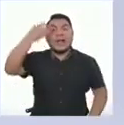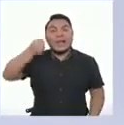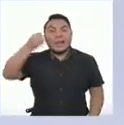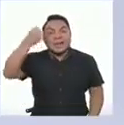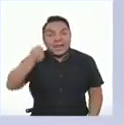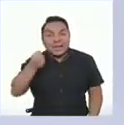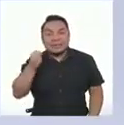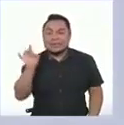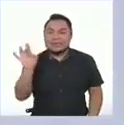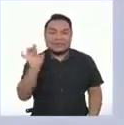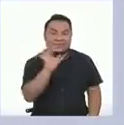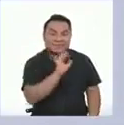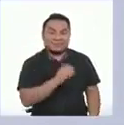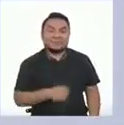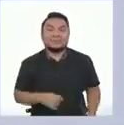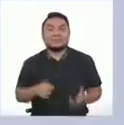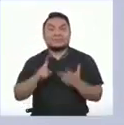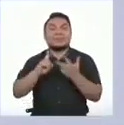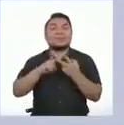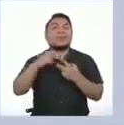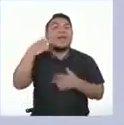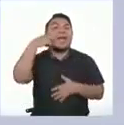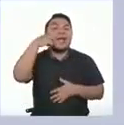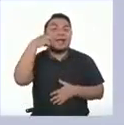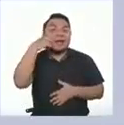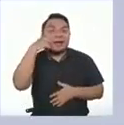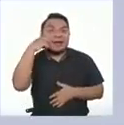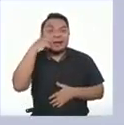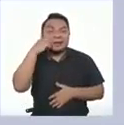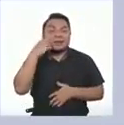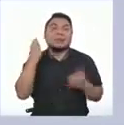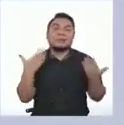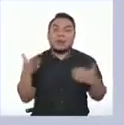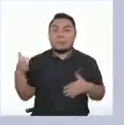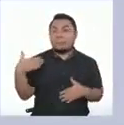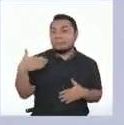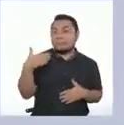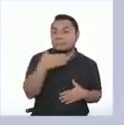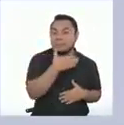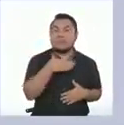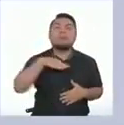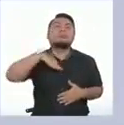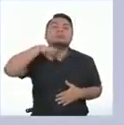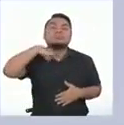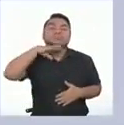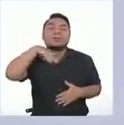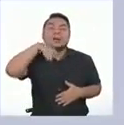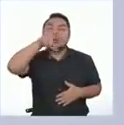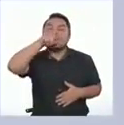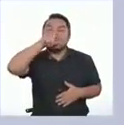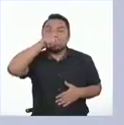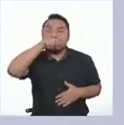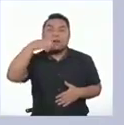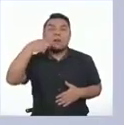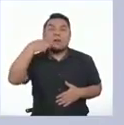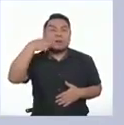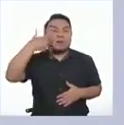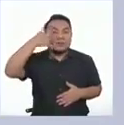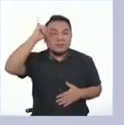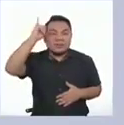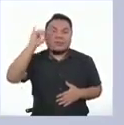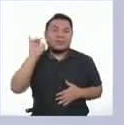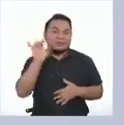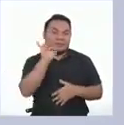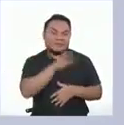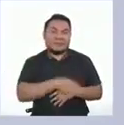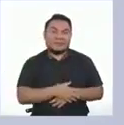y sus derivados. Las carnes, que pueden ser de pescado, cerdo, pollo, carnero,